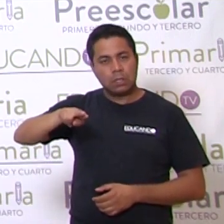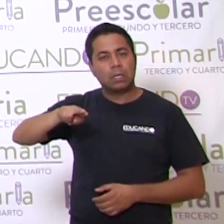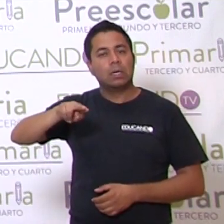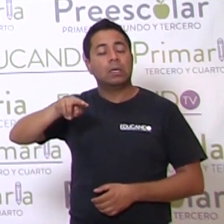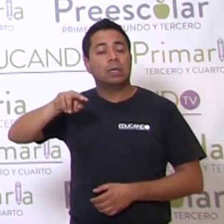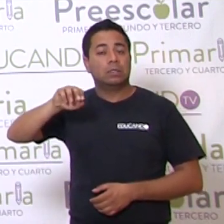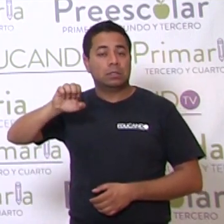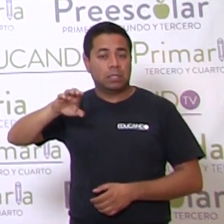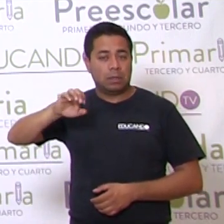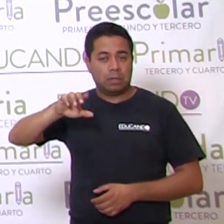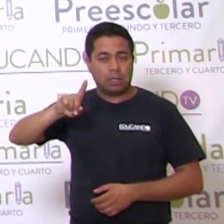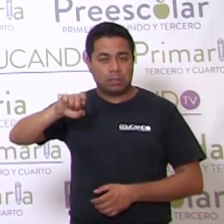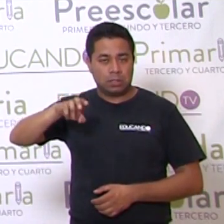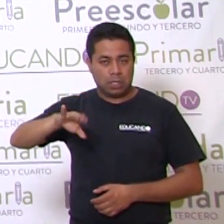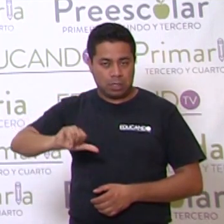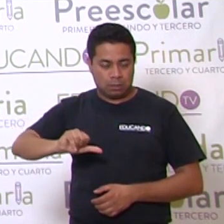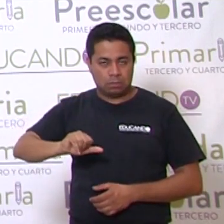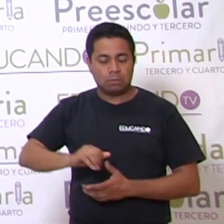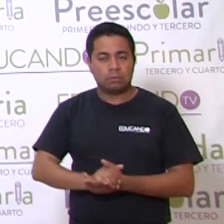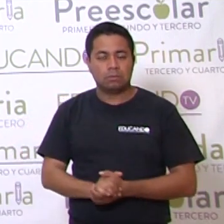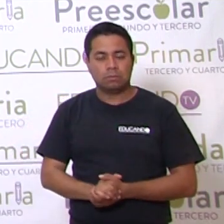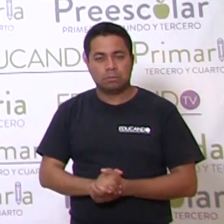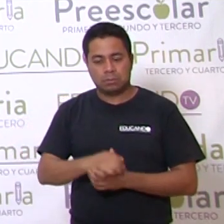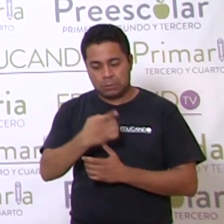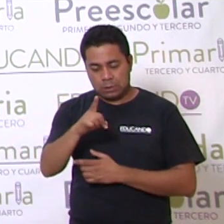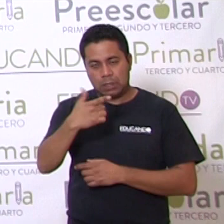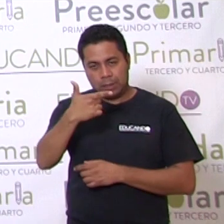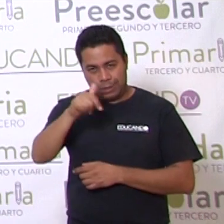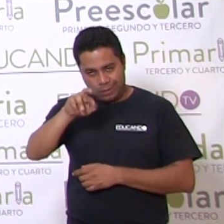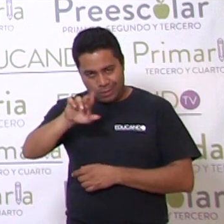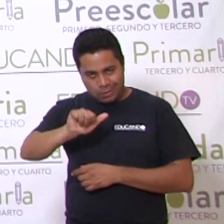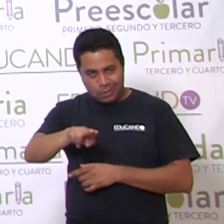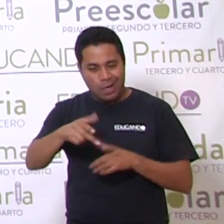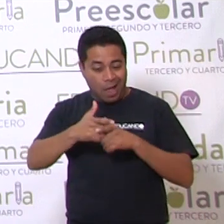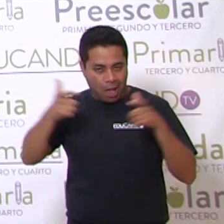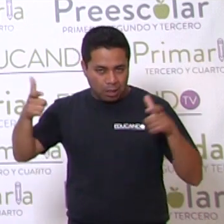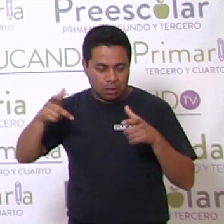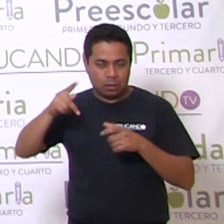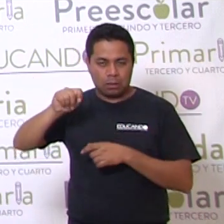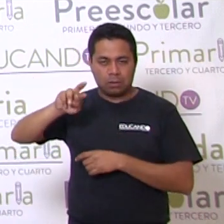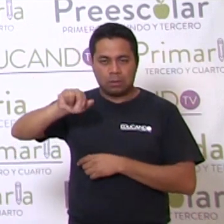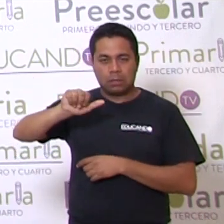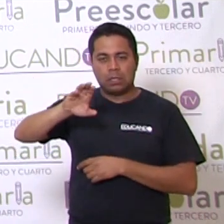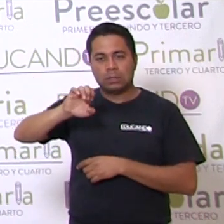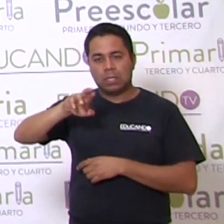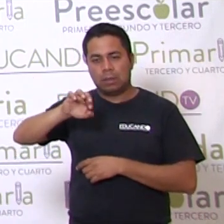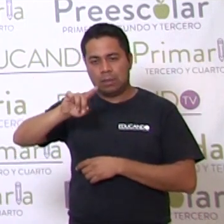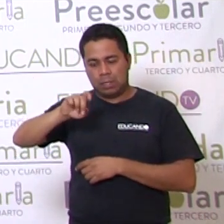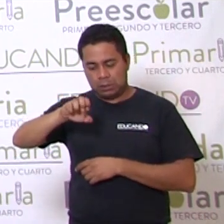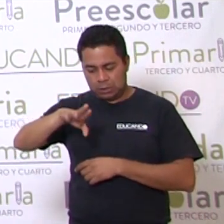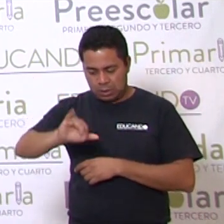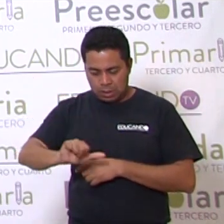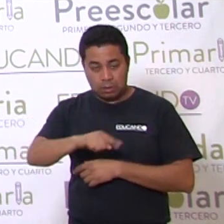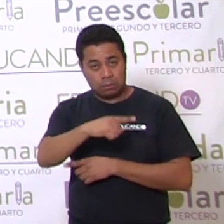trascendencia, bien, de gran trascendencia. Nosotros estamos